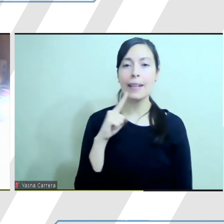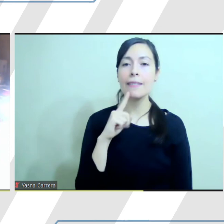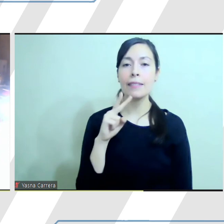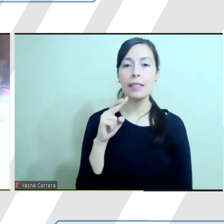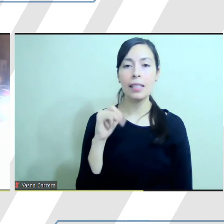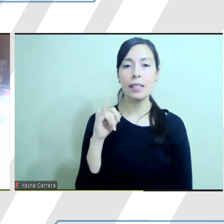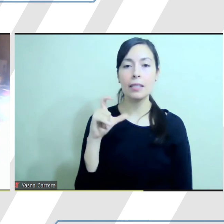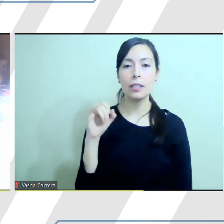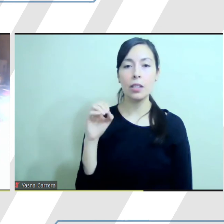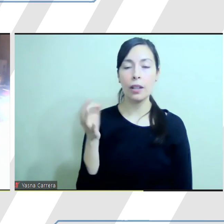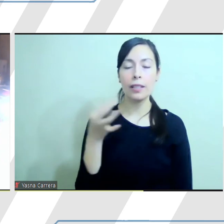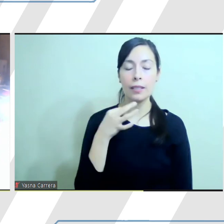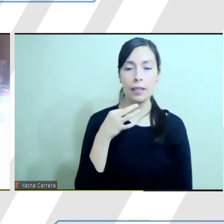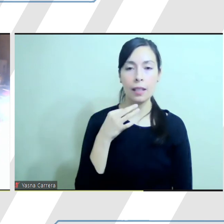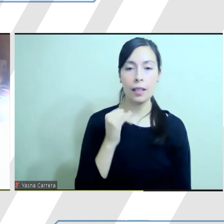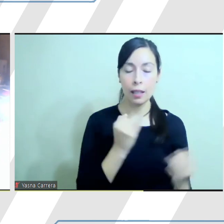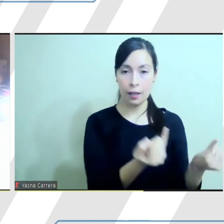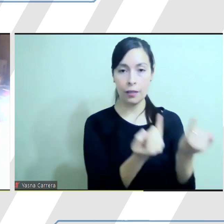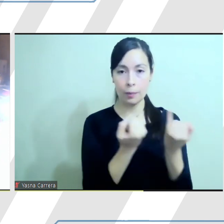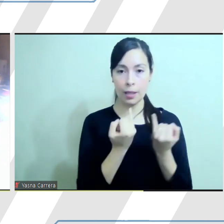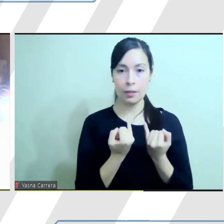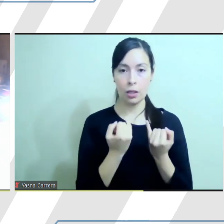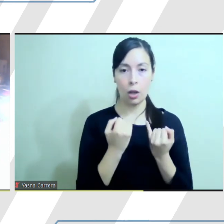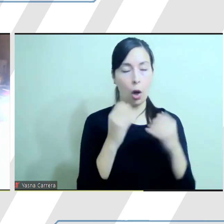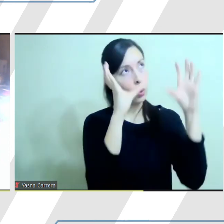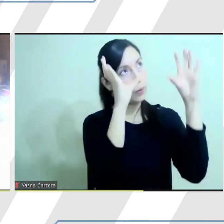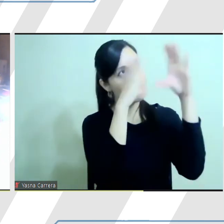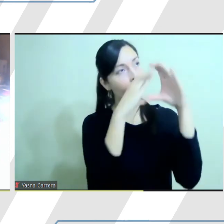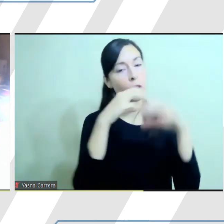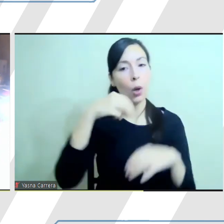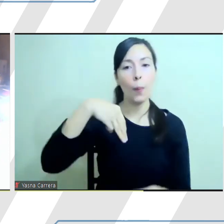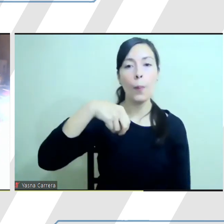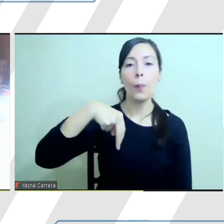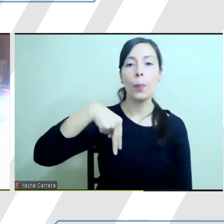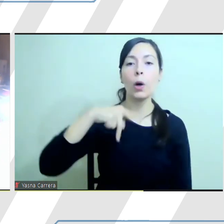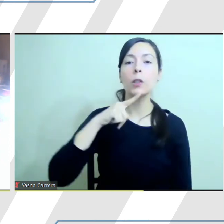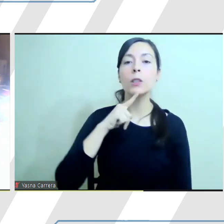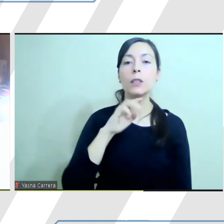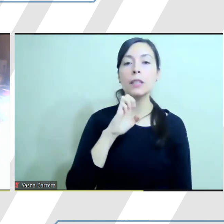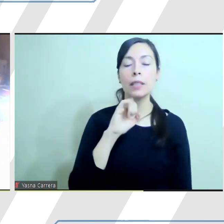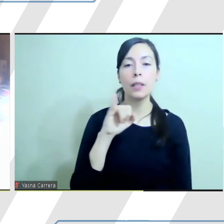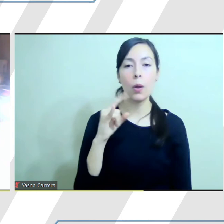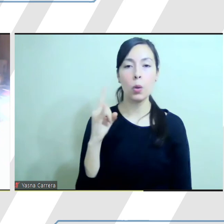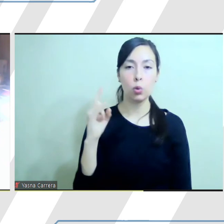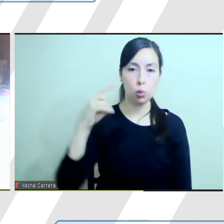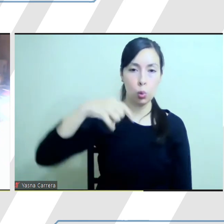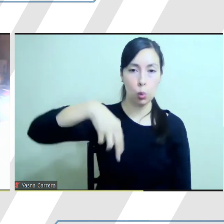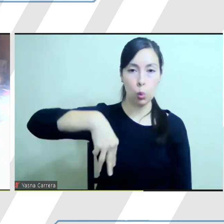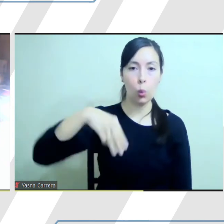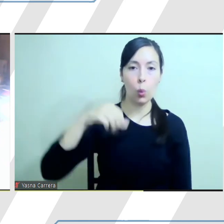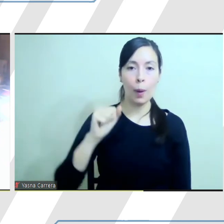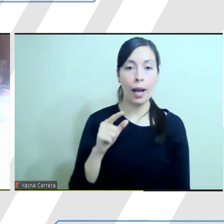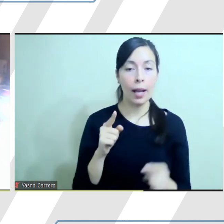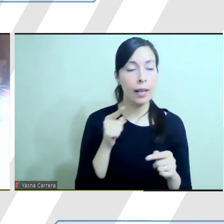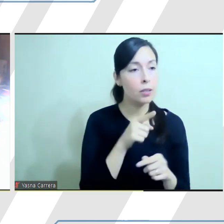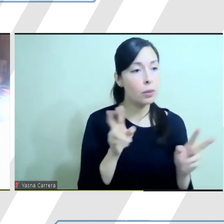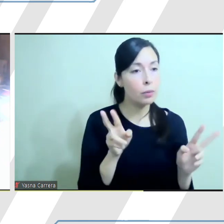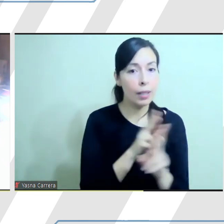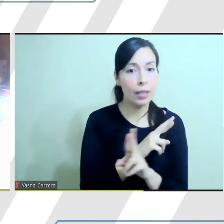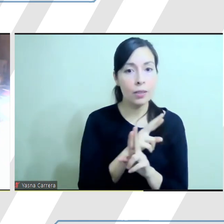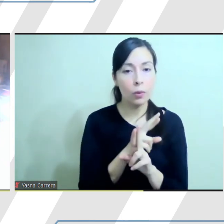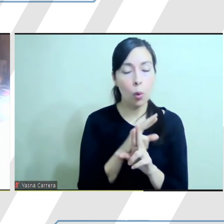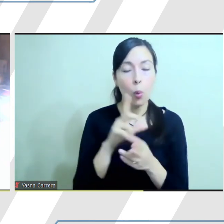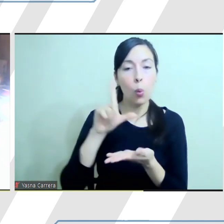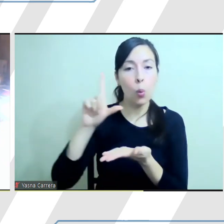del observatorio Montezuma, ¿permitió la ubicación de los telescopios ubicados en Paranal? Excelente charla, agrega.